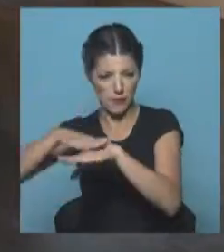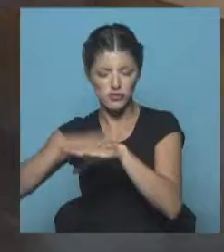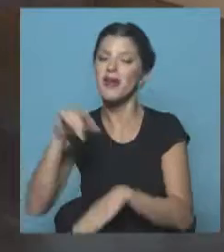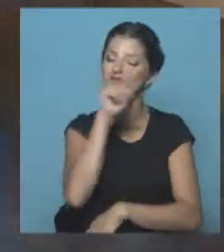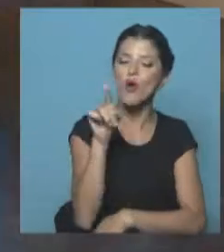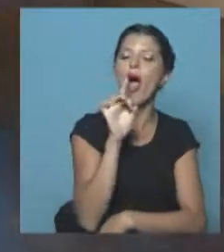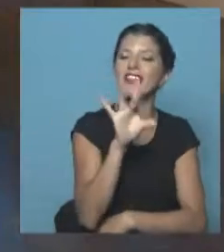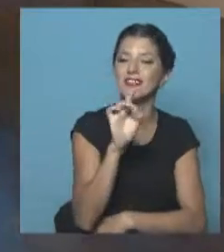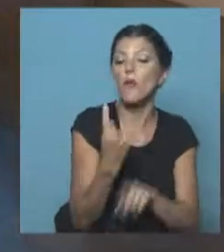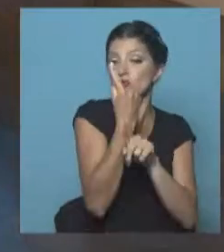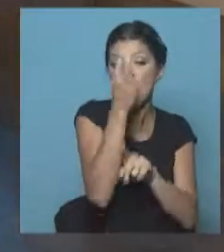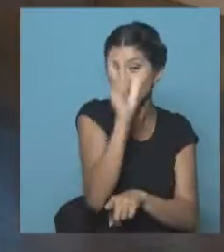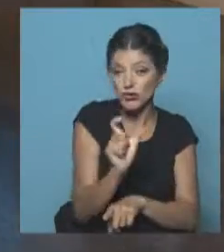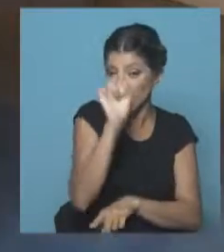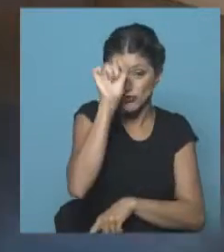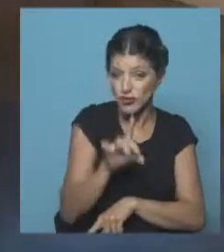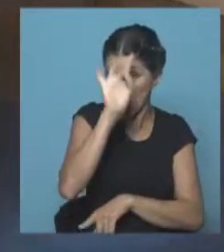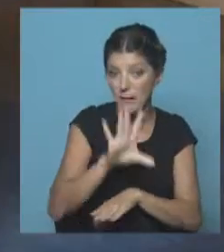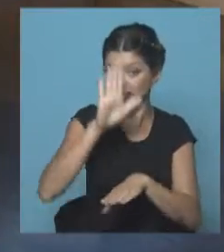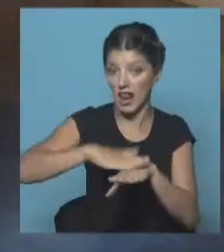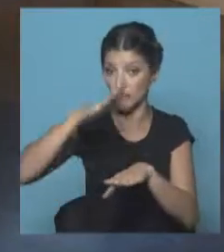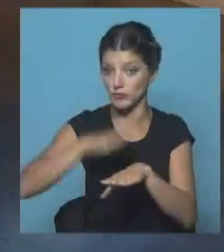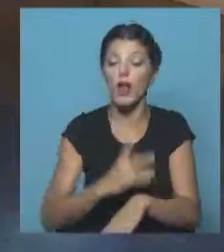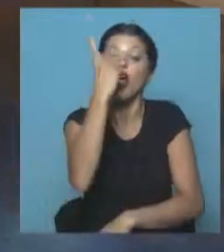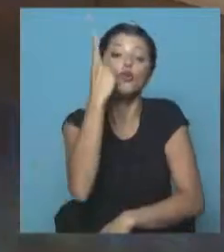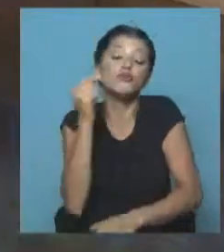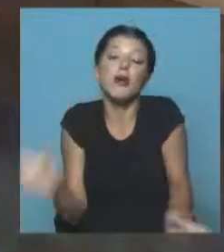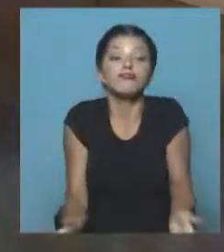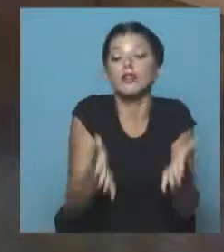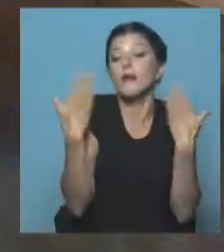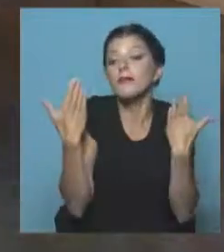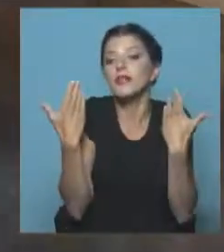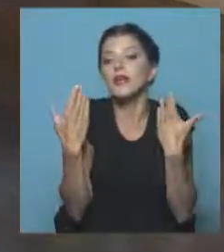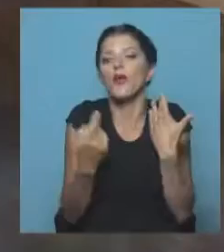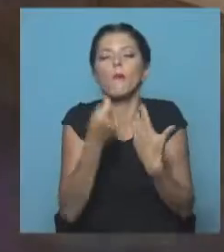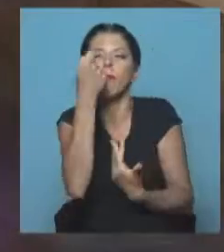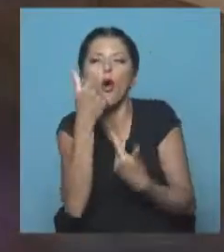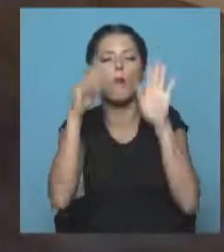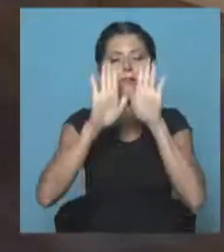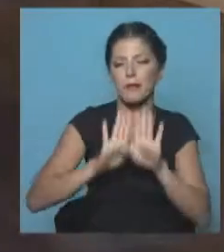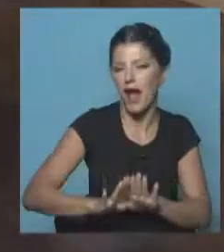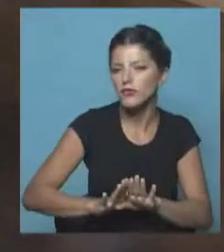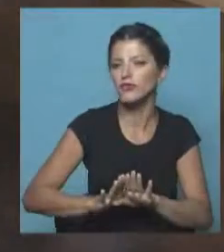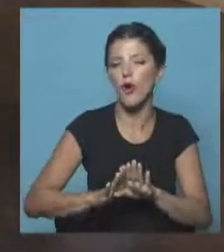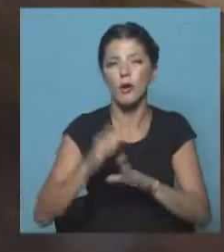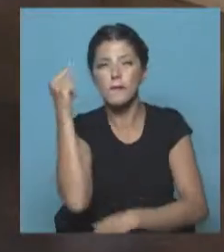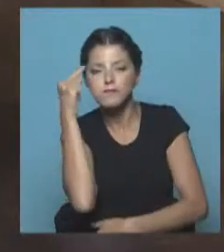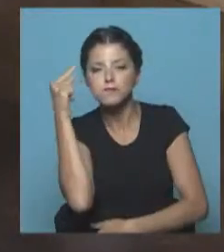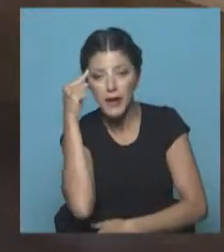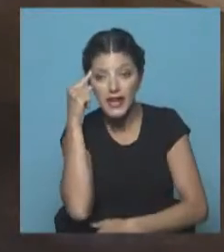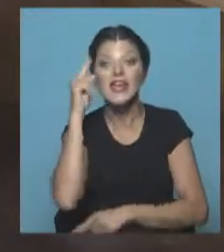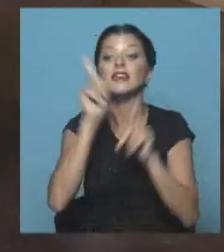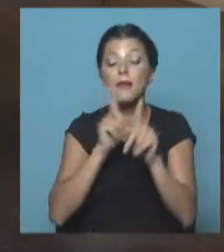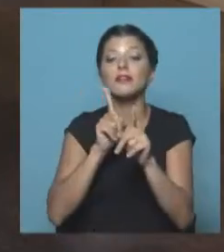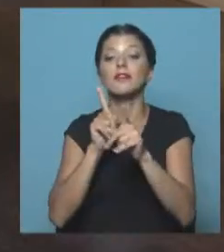atentados cometidos por una persona individual que un día se levanta y con poca organización, con poca preparación y en muchos casos con lazos